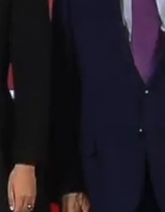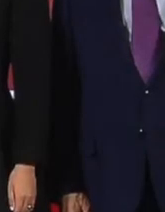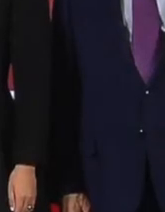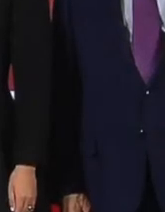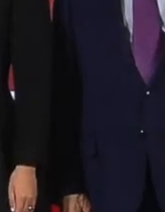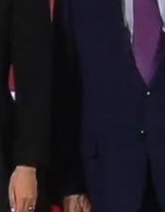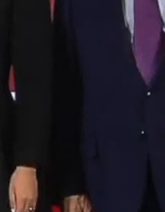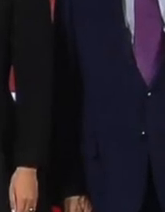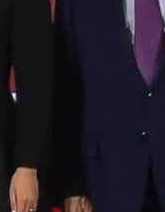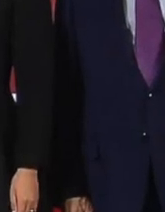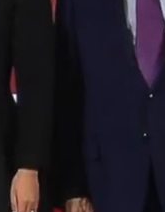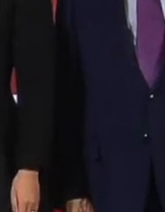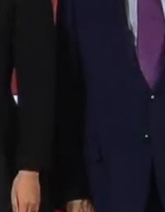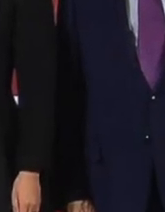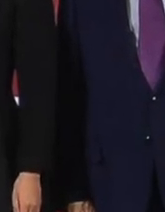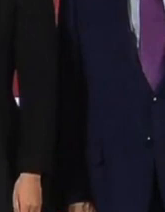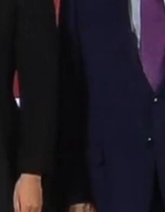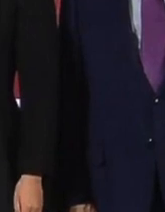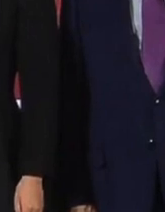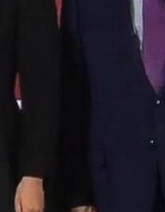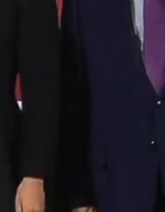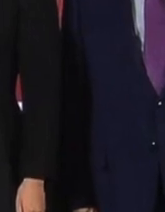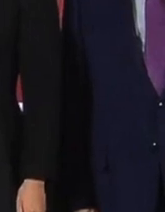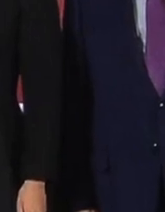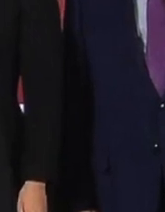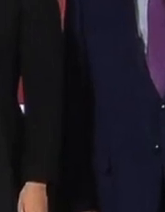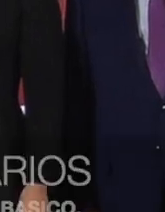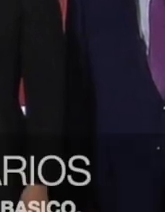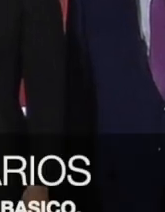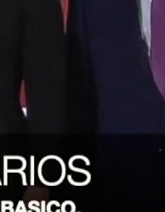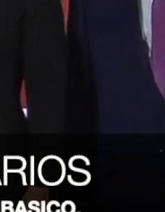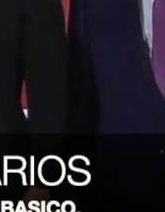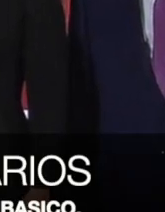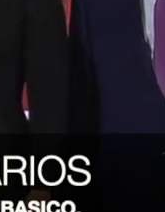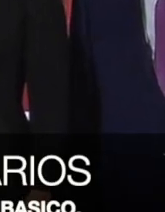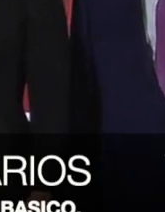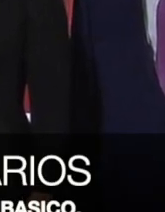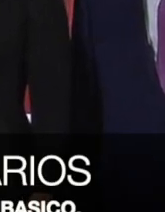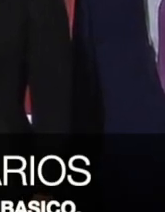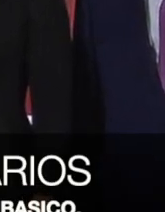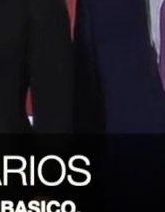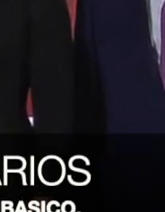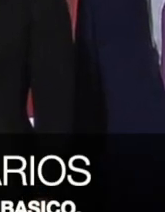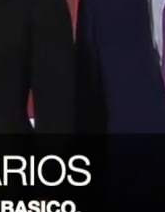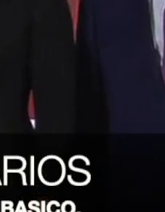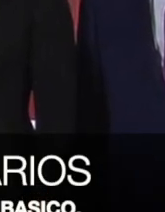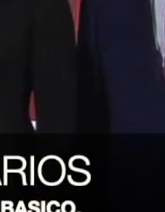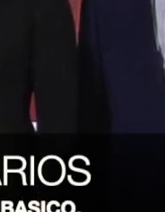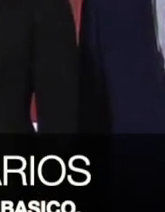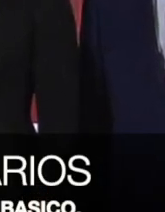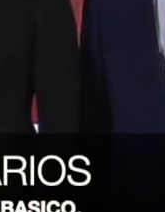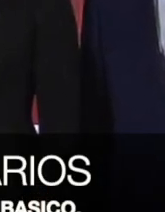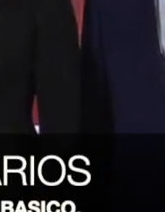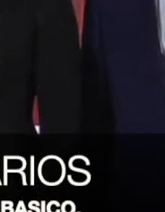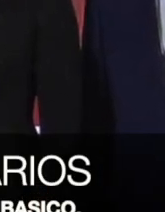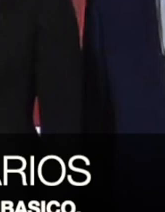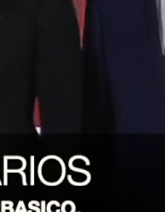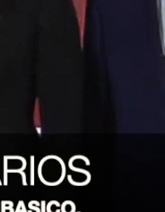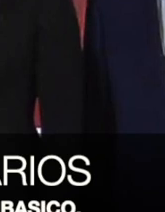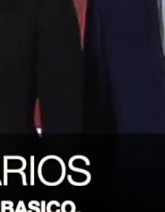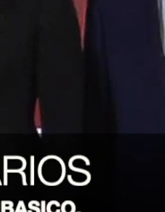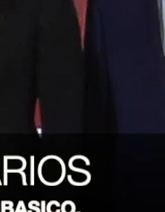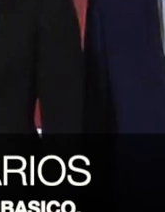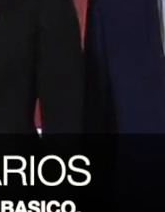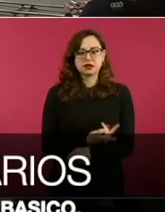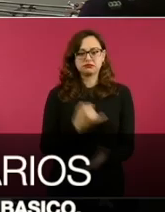para detener la inflación alimentaria. Empresas como Bachoco, Golmar, Chedraui, Soriana, entre otras, se sumaron al